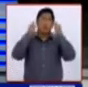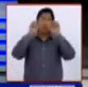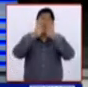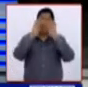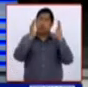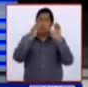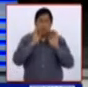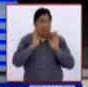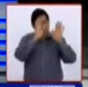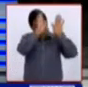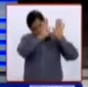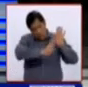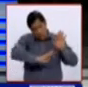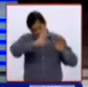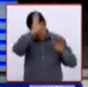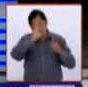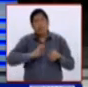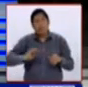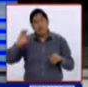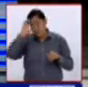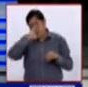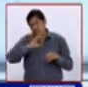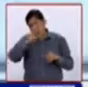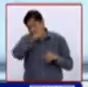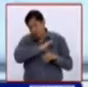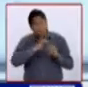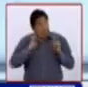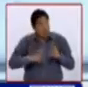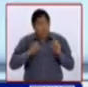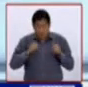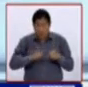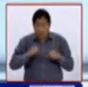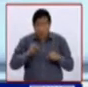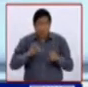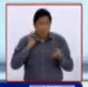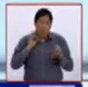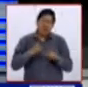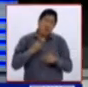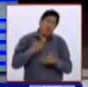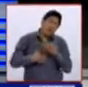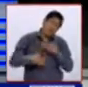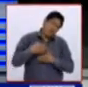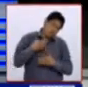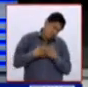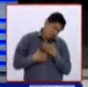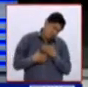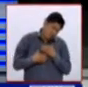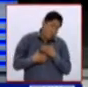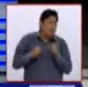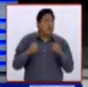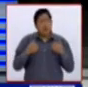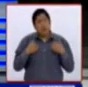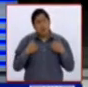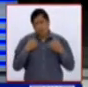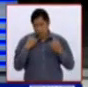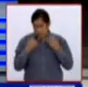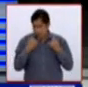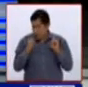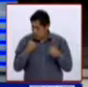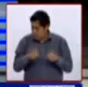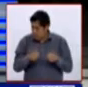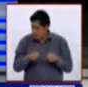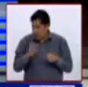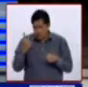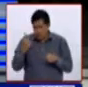incluso carteles para que la puedan ubicar y la gente pueda también dar datos de ella. Desesperación de poder obtener datos, de